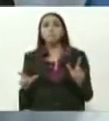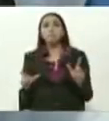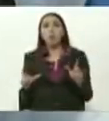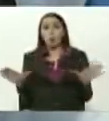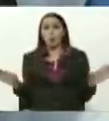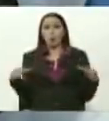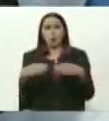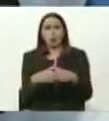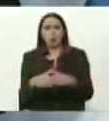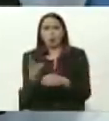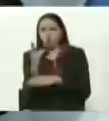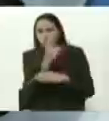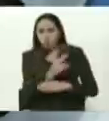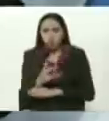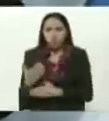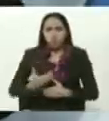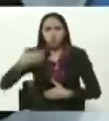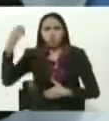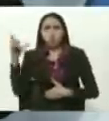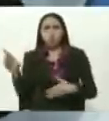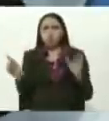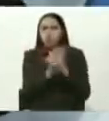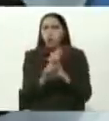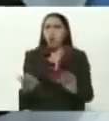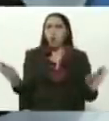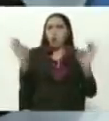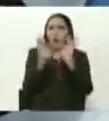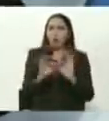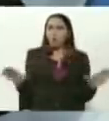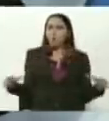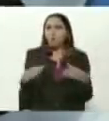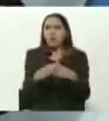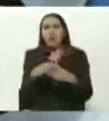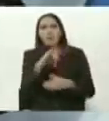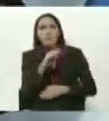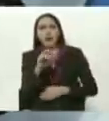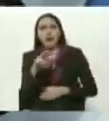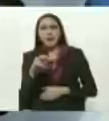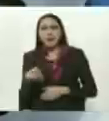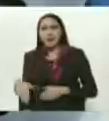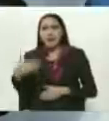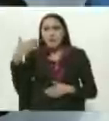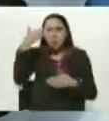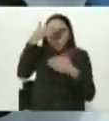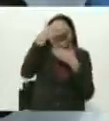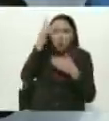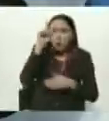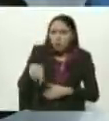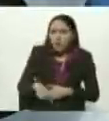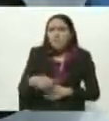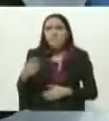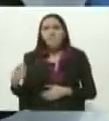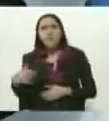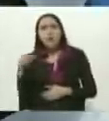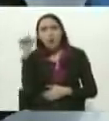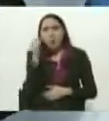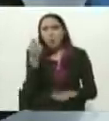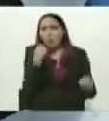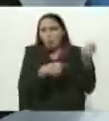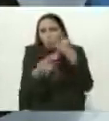grupos armados ilegales, las llamadas BACRIM, los paramilitares y los clanes del narcotráfico han